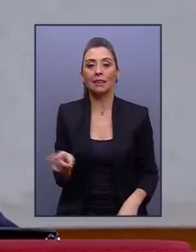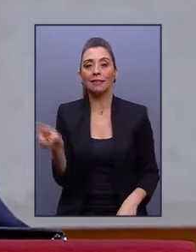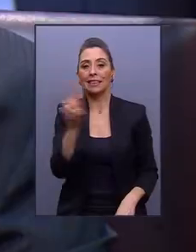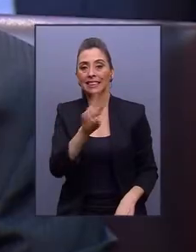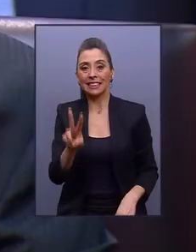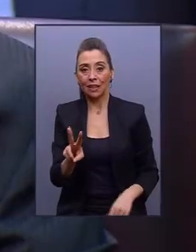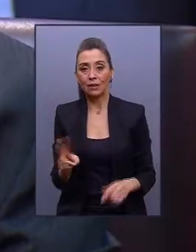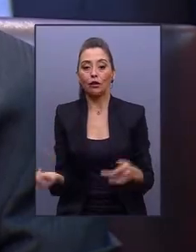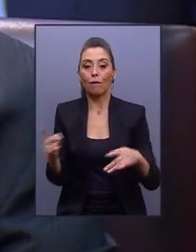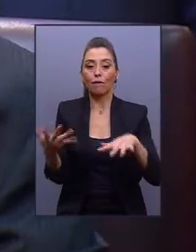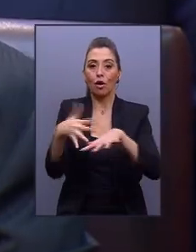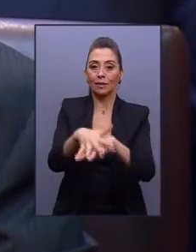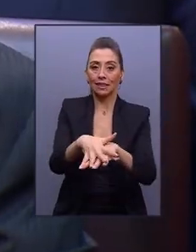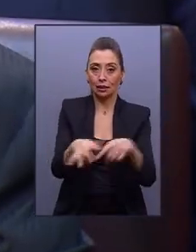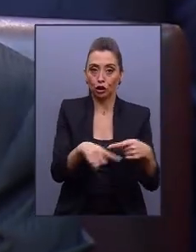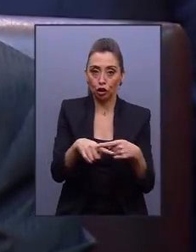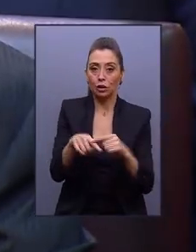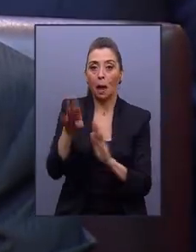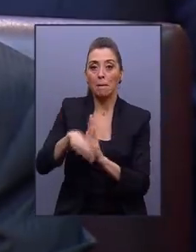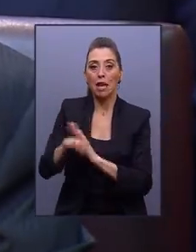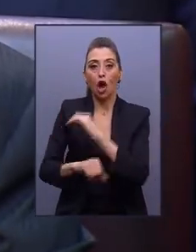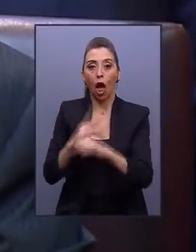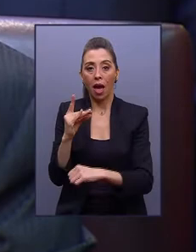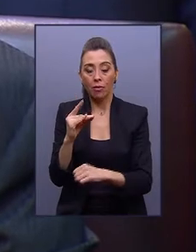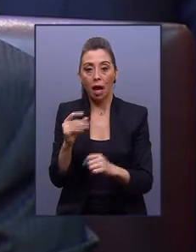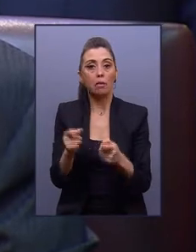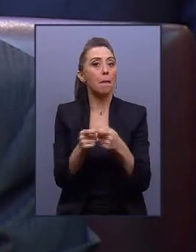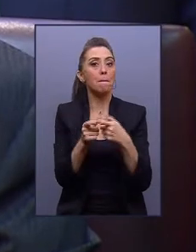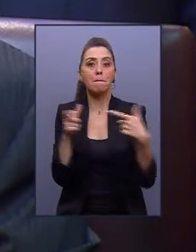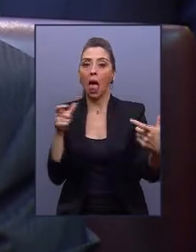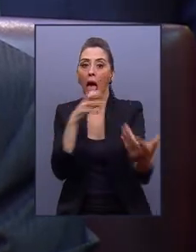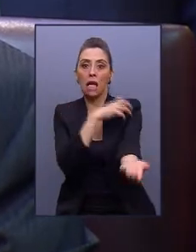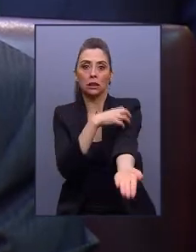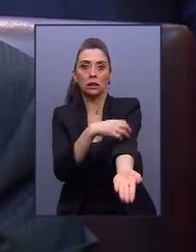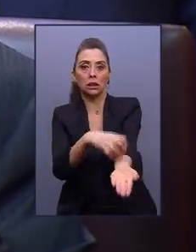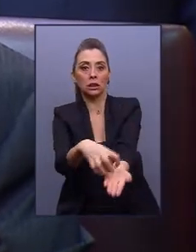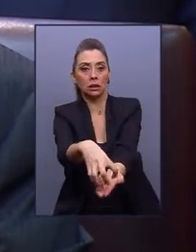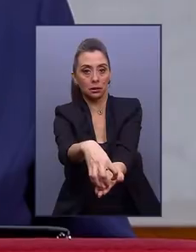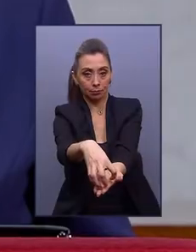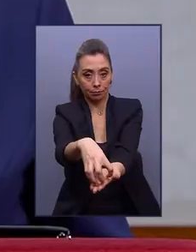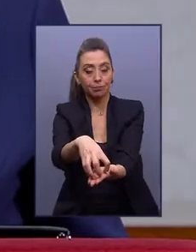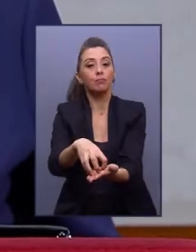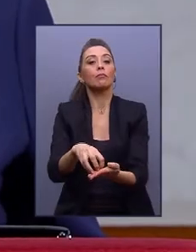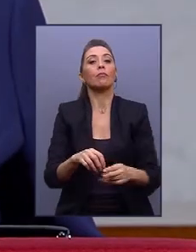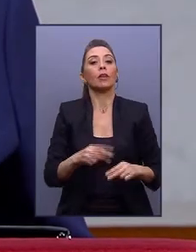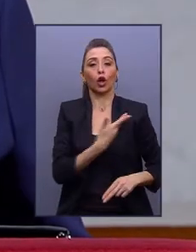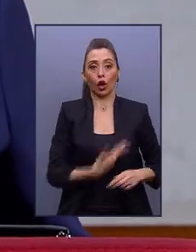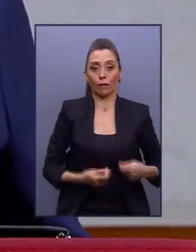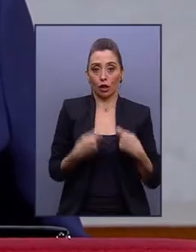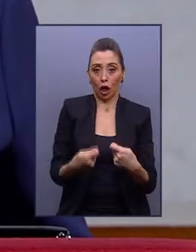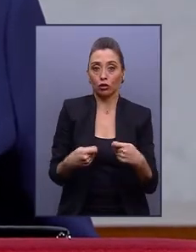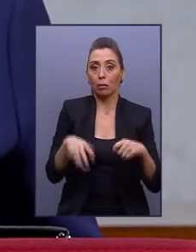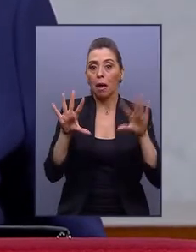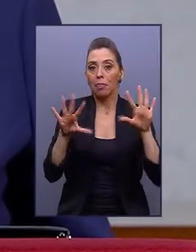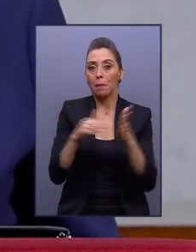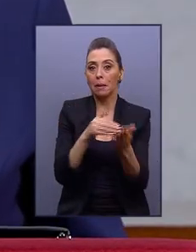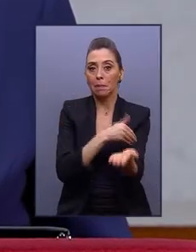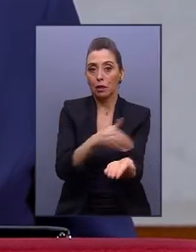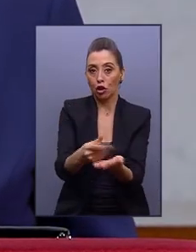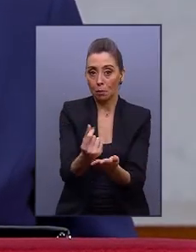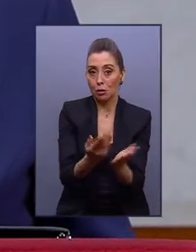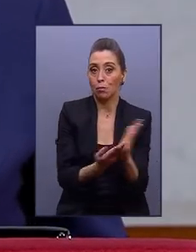reinserción social para menores de edad más grande y con mayor extensión en el territorio, con una inversión de más de 10.000 millones de pesos